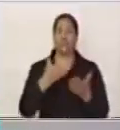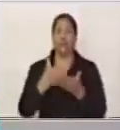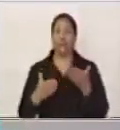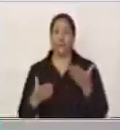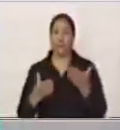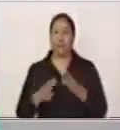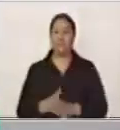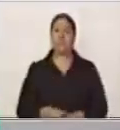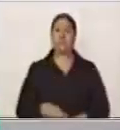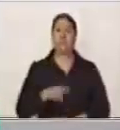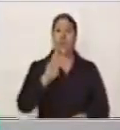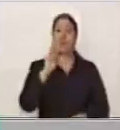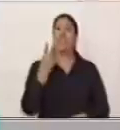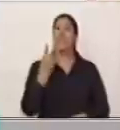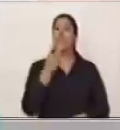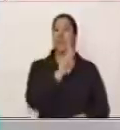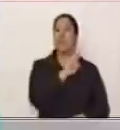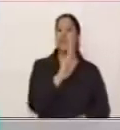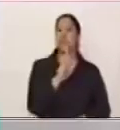la tercera de 21